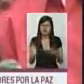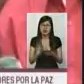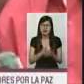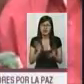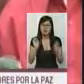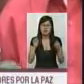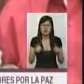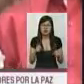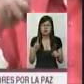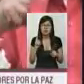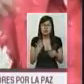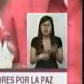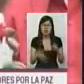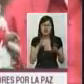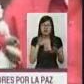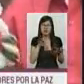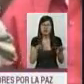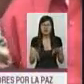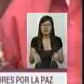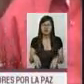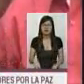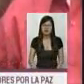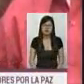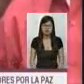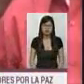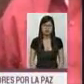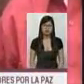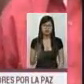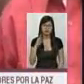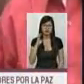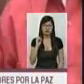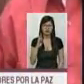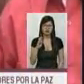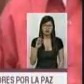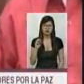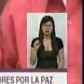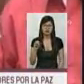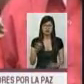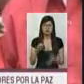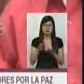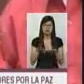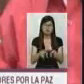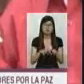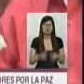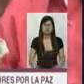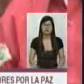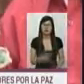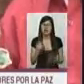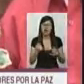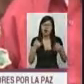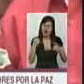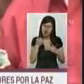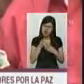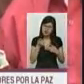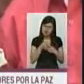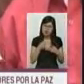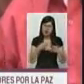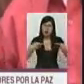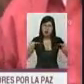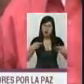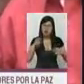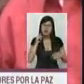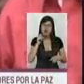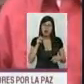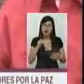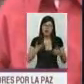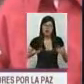poder, lo primero que hace es amnistía para Carlos de Mesa. Entonces, ¿ahora va a luchar contra la corrupción?